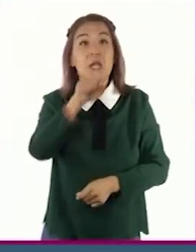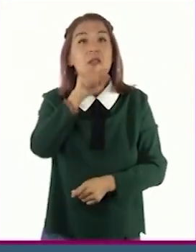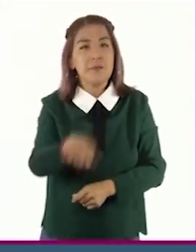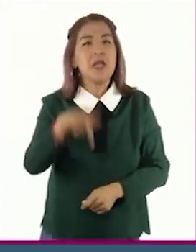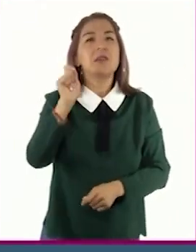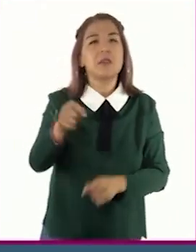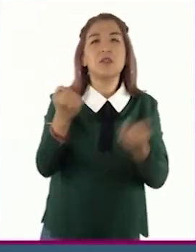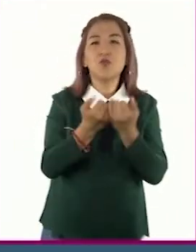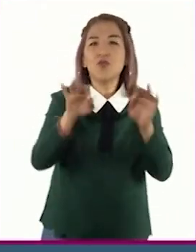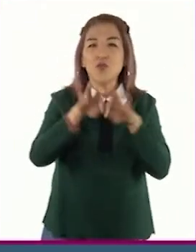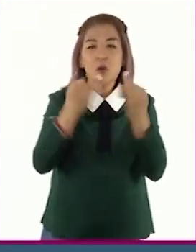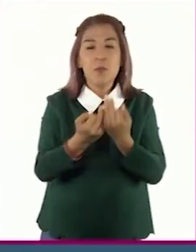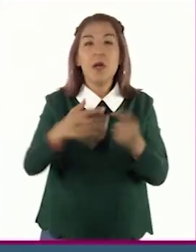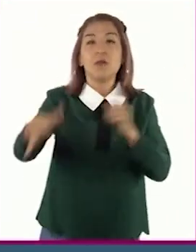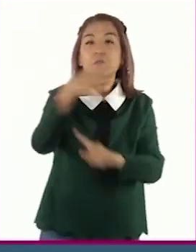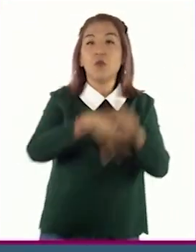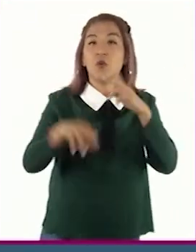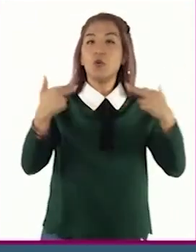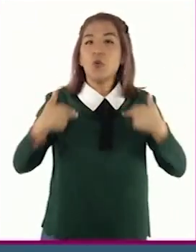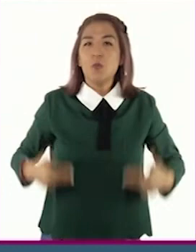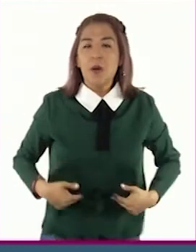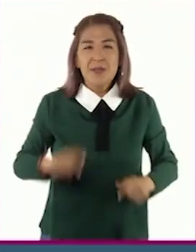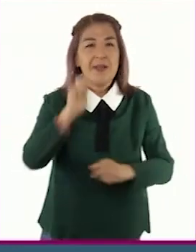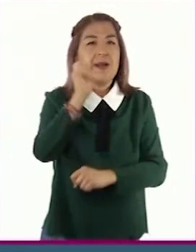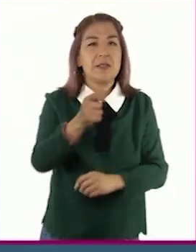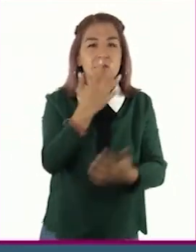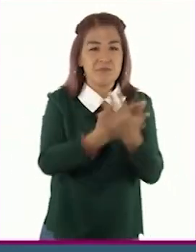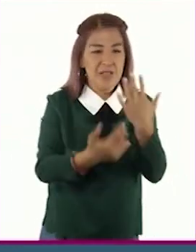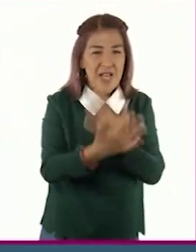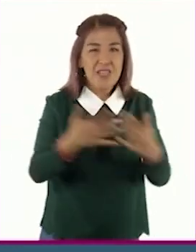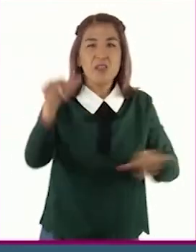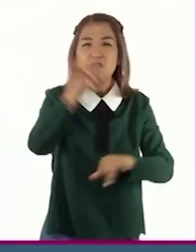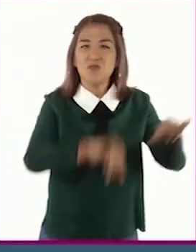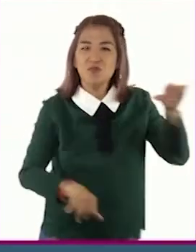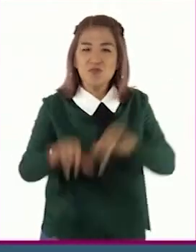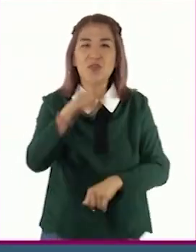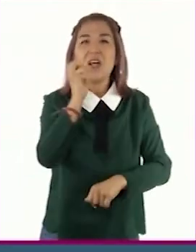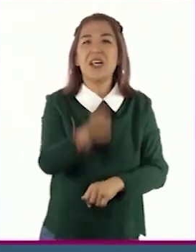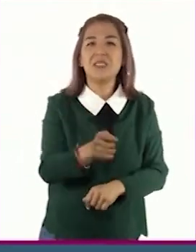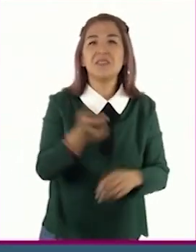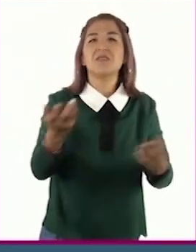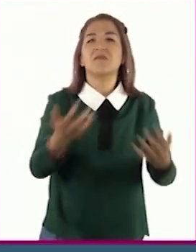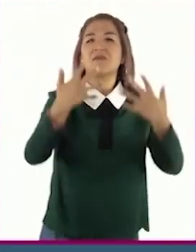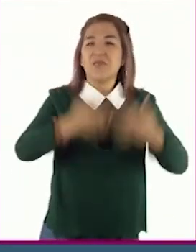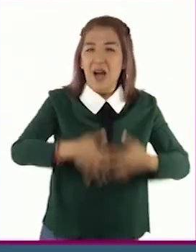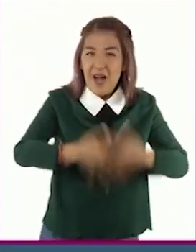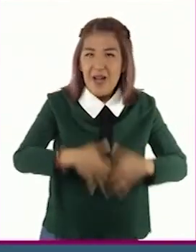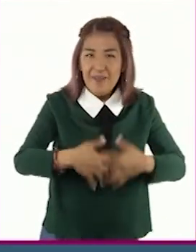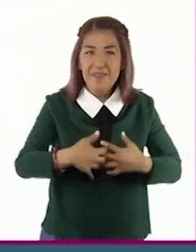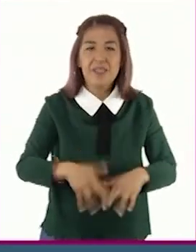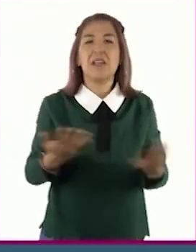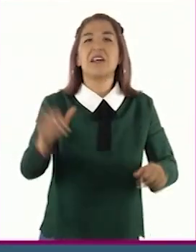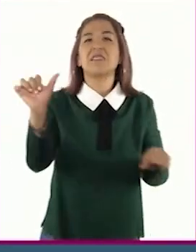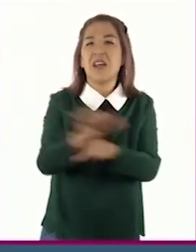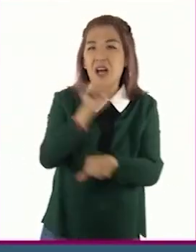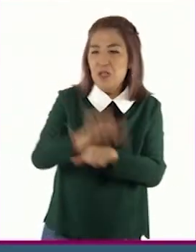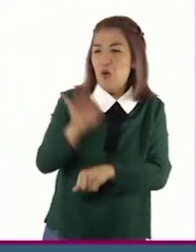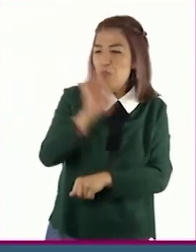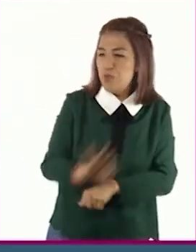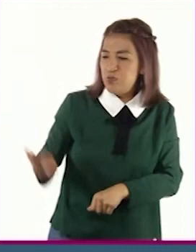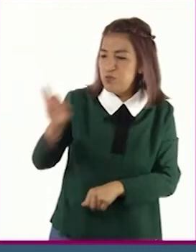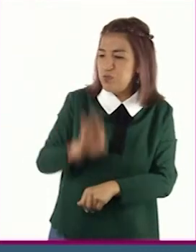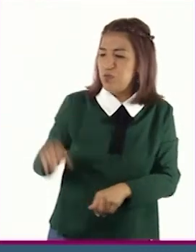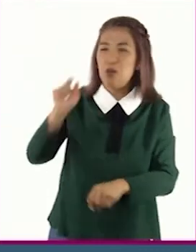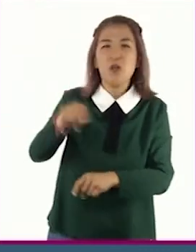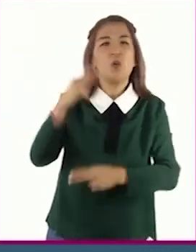que se forman por la actividad humana, aquellos, por ejemplo, contaminantes que liberan las industrias, los coches, los automóviles,